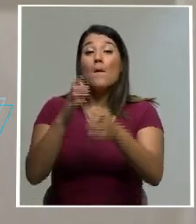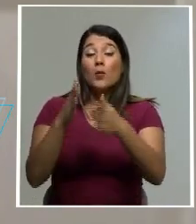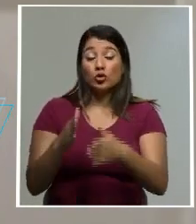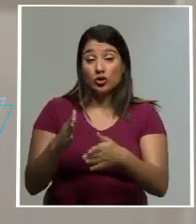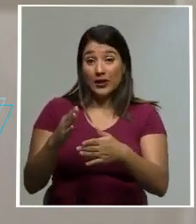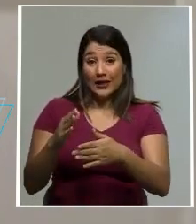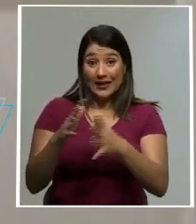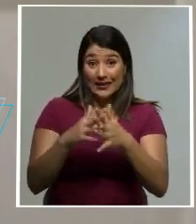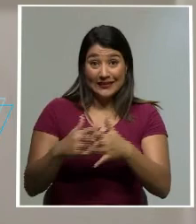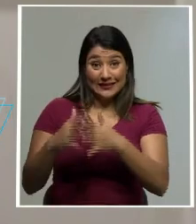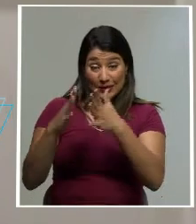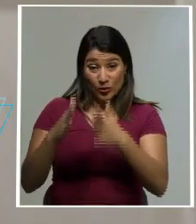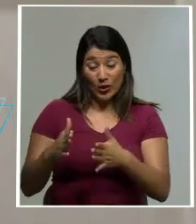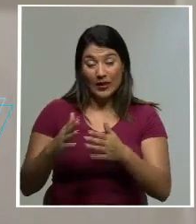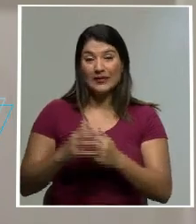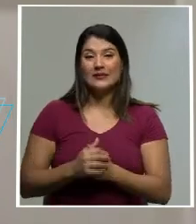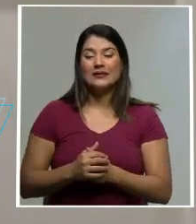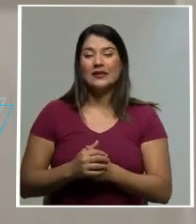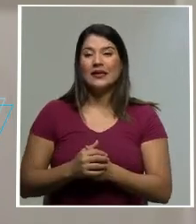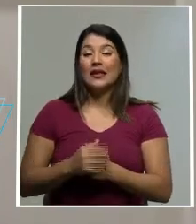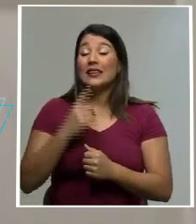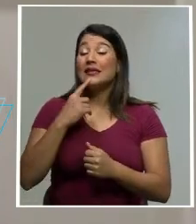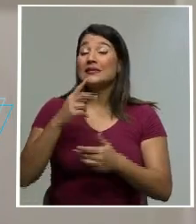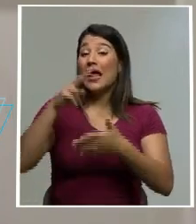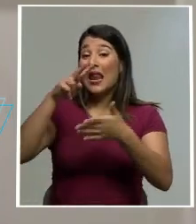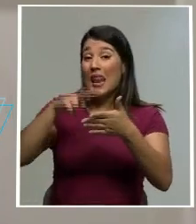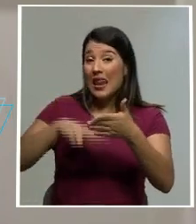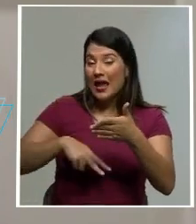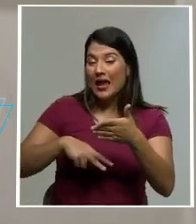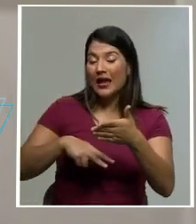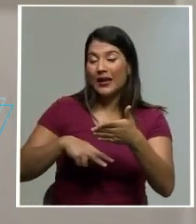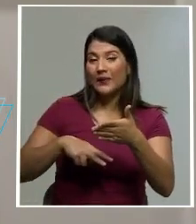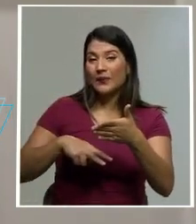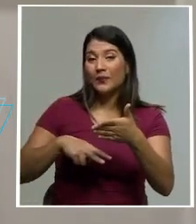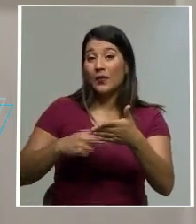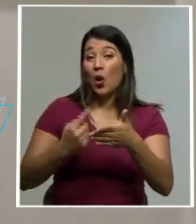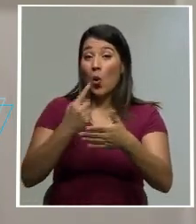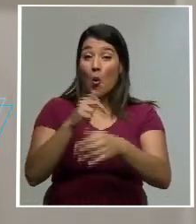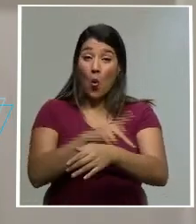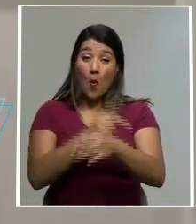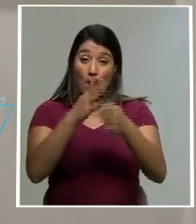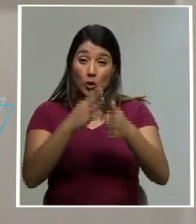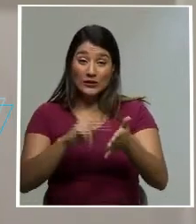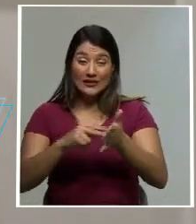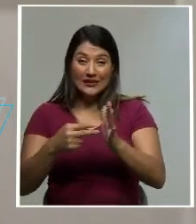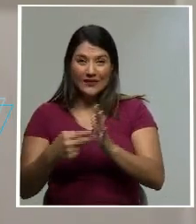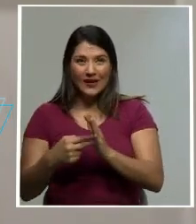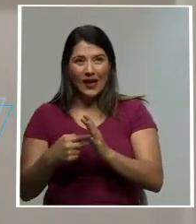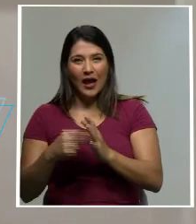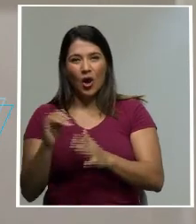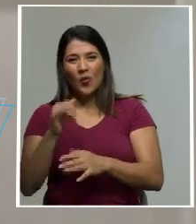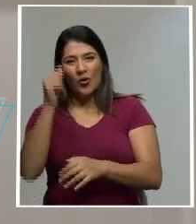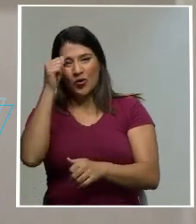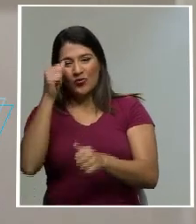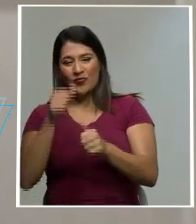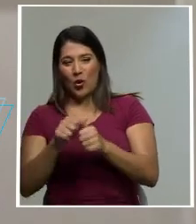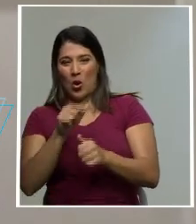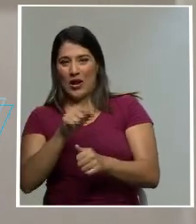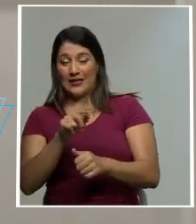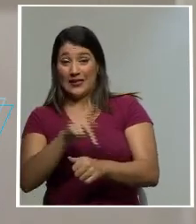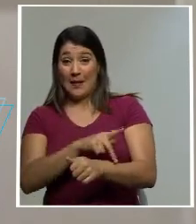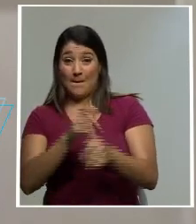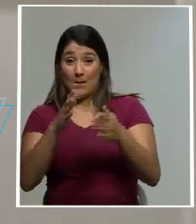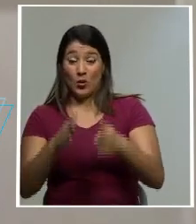Eliot, ¿verdad? Es leer un poeta es revivirlo. Entonces, realmente lo que